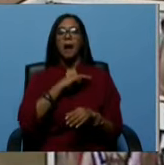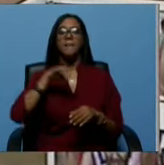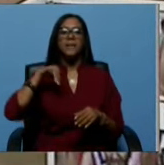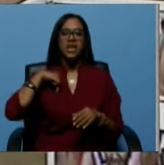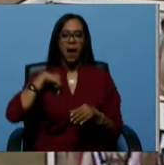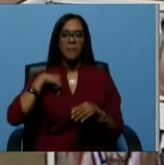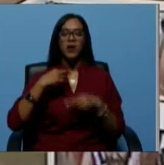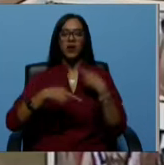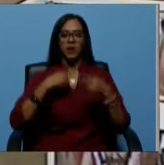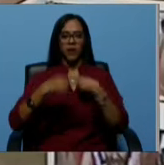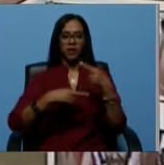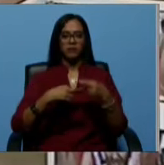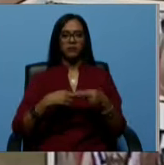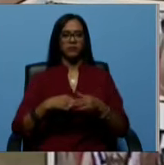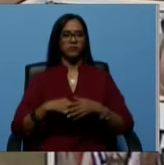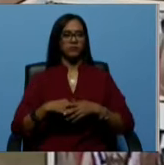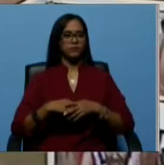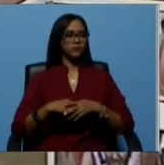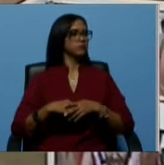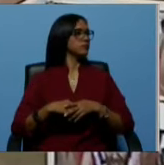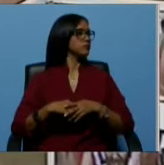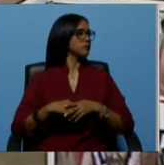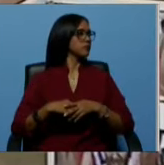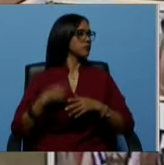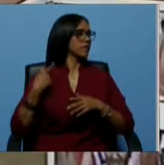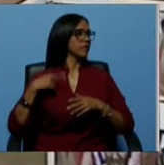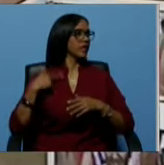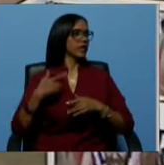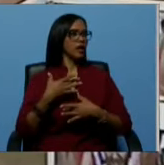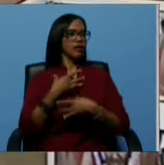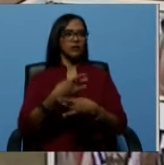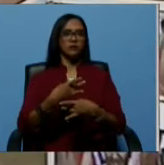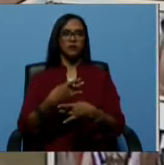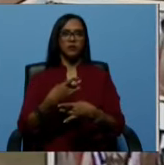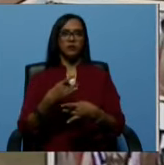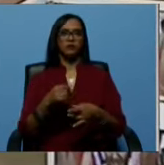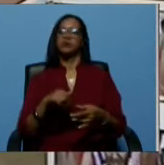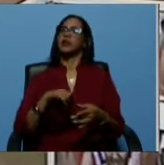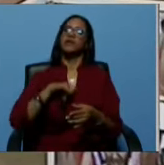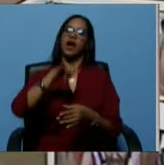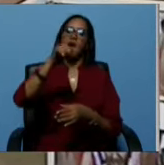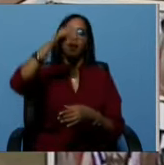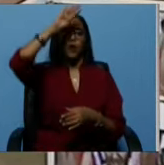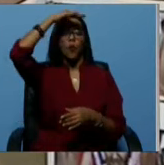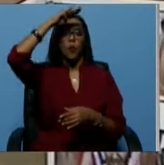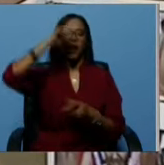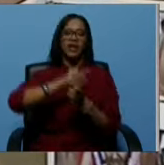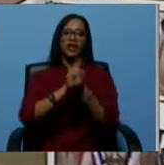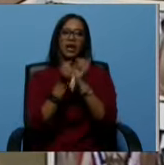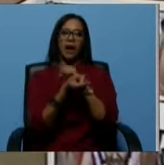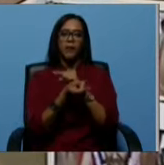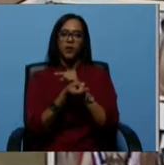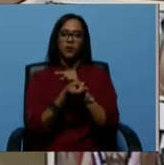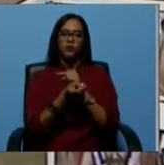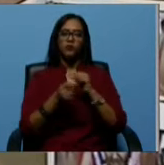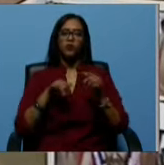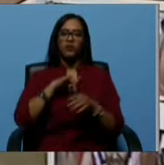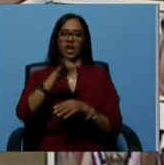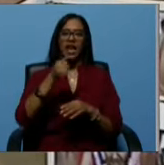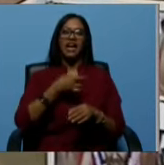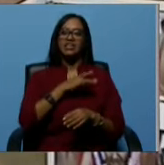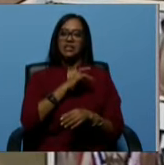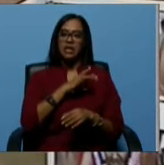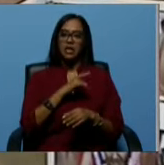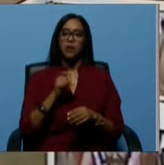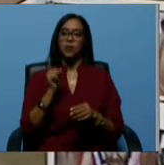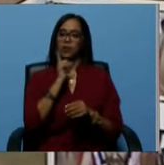de la izquierda revolucionaria. Tenía la intención de viajar a Cuba y cambió su destino a Chile por el atractivo